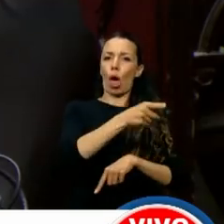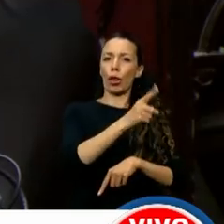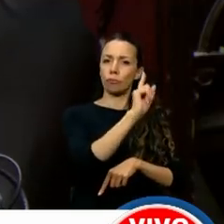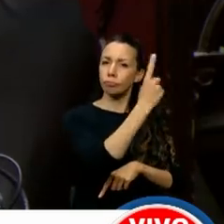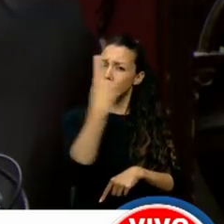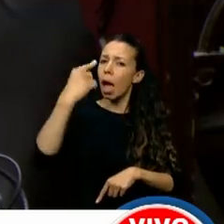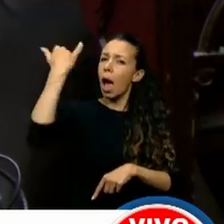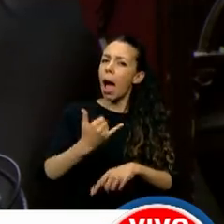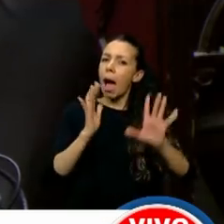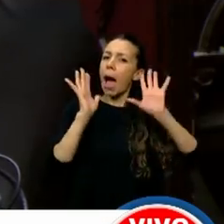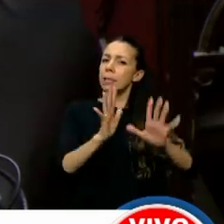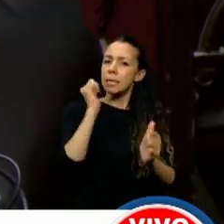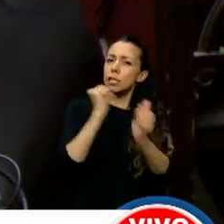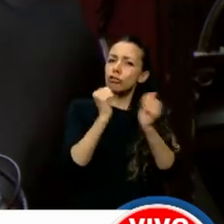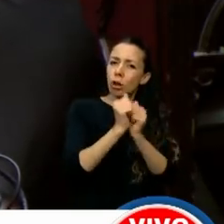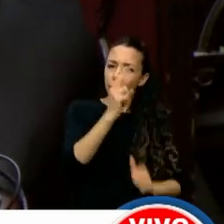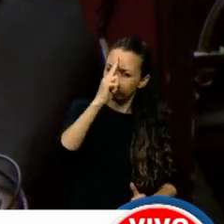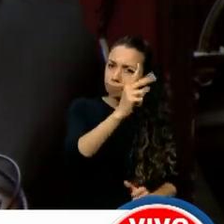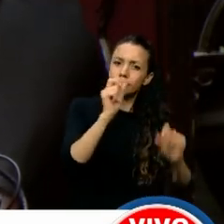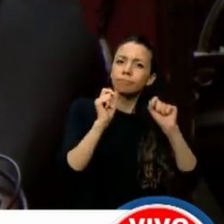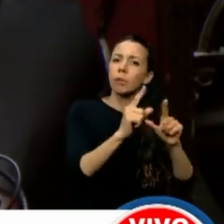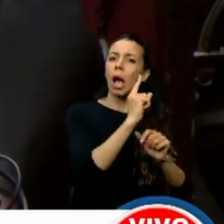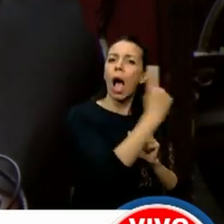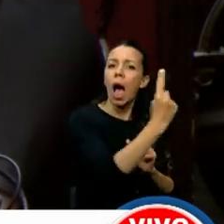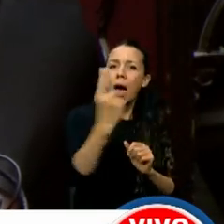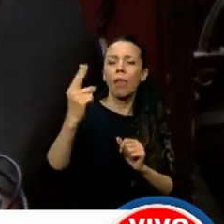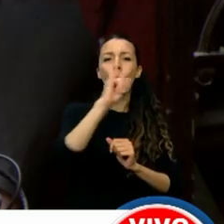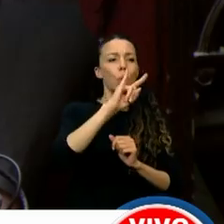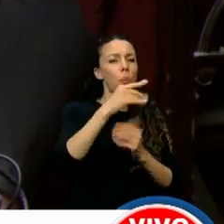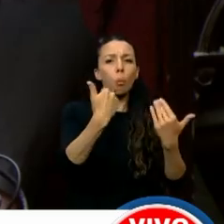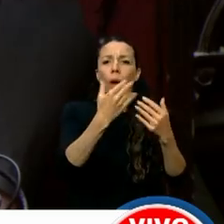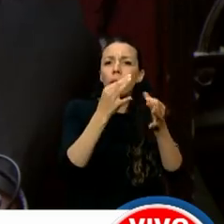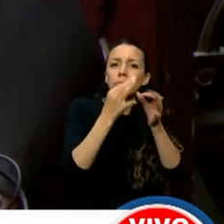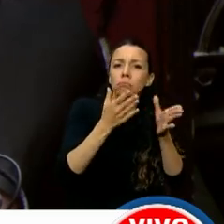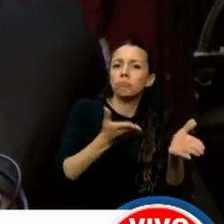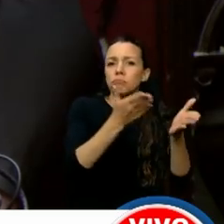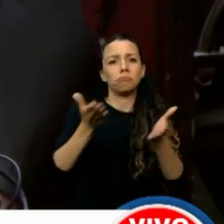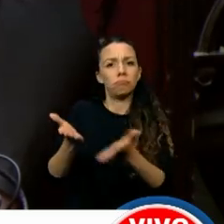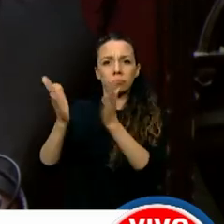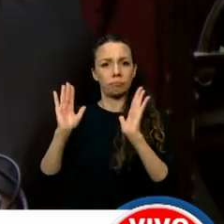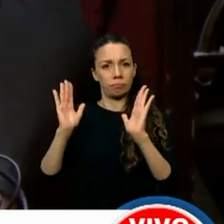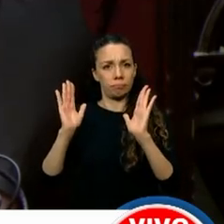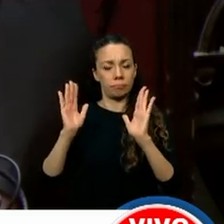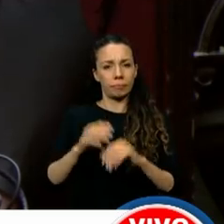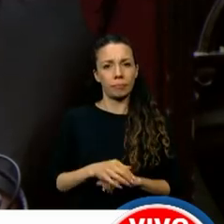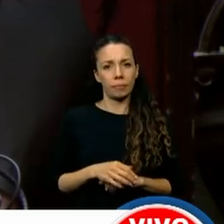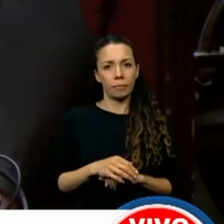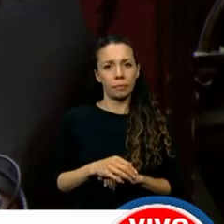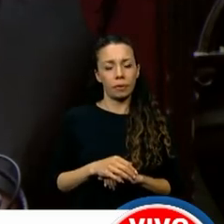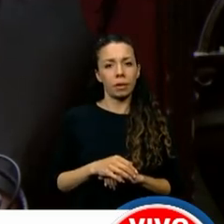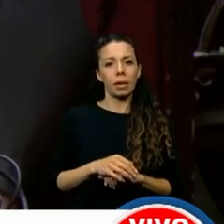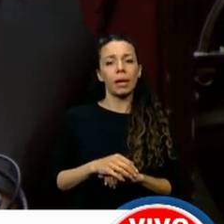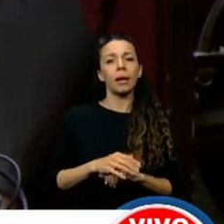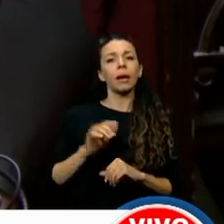tradición de eso y eso no significa de ninguna manera de ninguna manera el